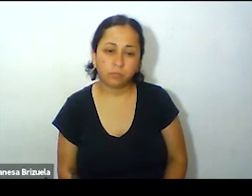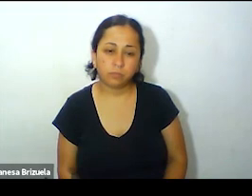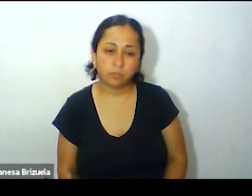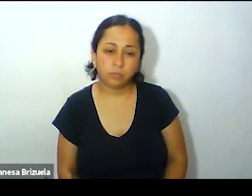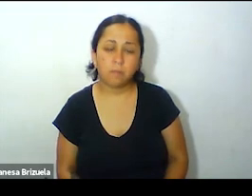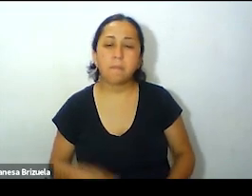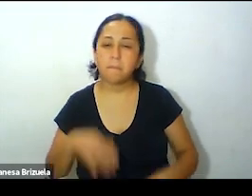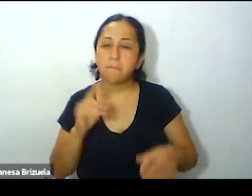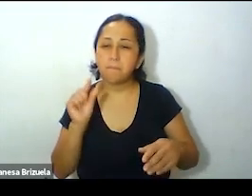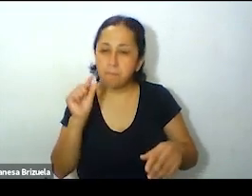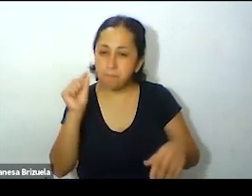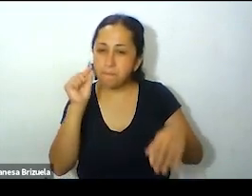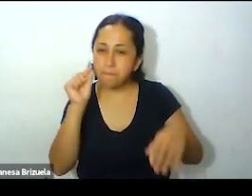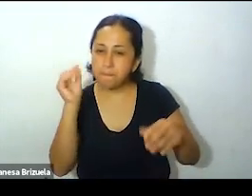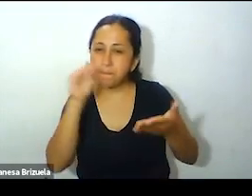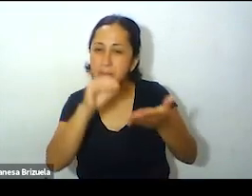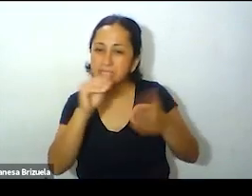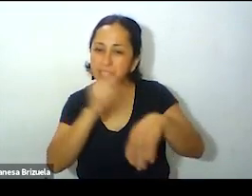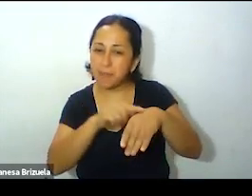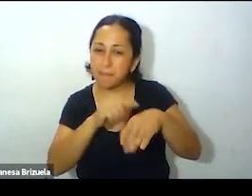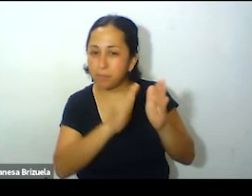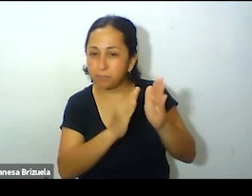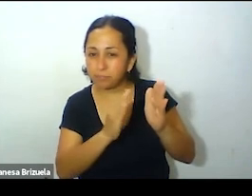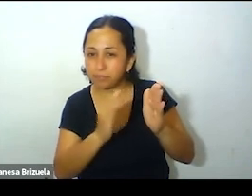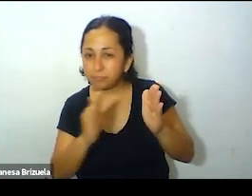Bueno, a este le falta más tiempo.